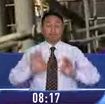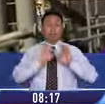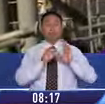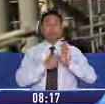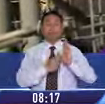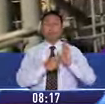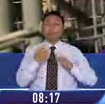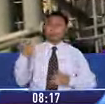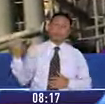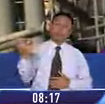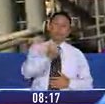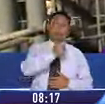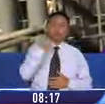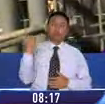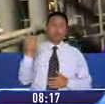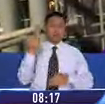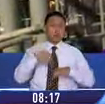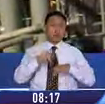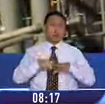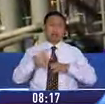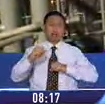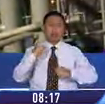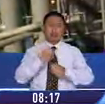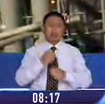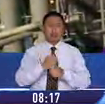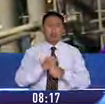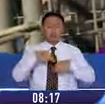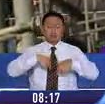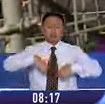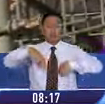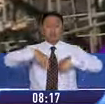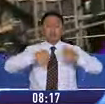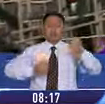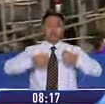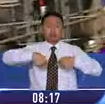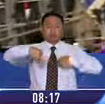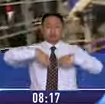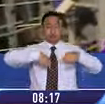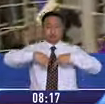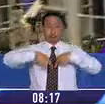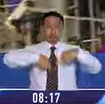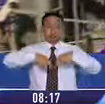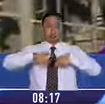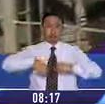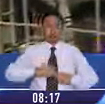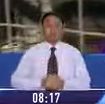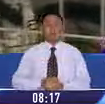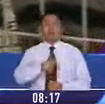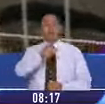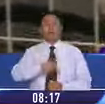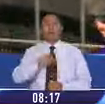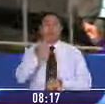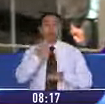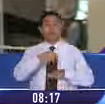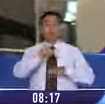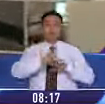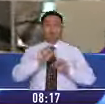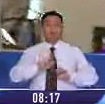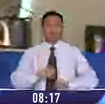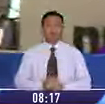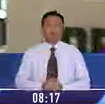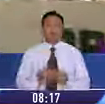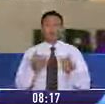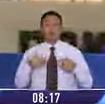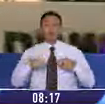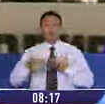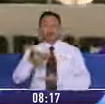el sector está laborando con normalidad. Tenemos el flujo vehicular, el cual permite trasladar a los ciudadanos en forma normal. De igual manera,